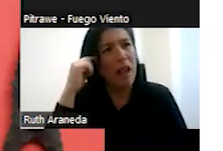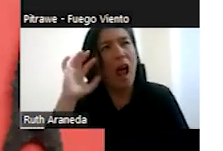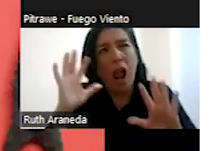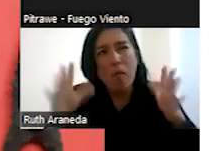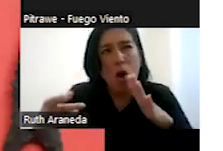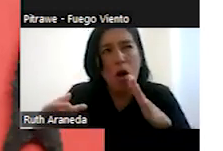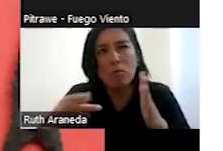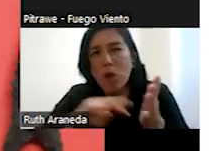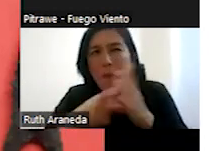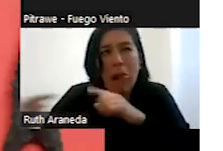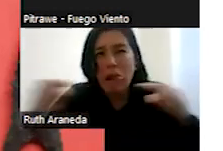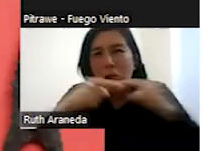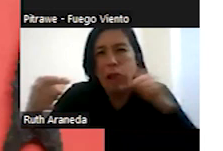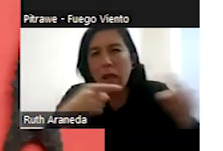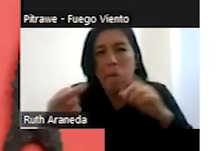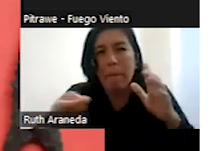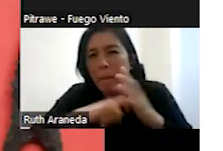tiene que ver probablemente con